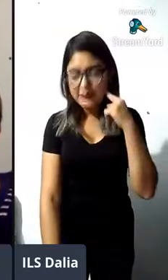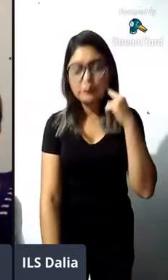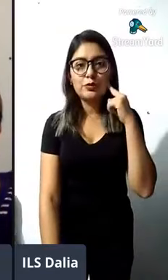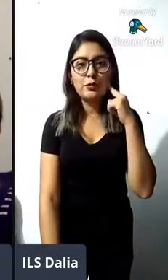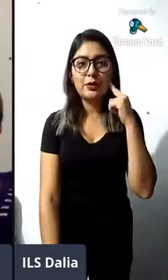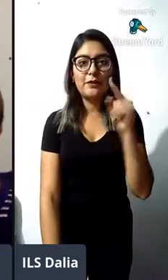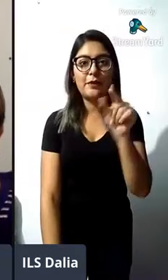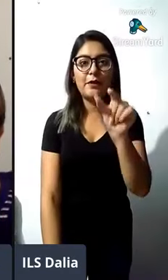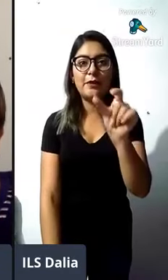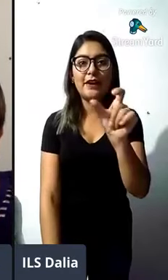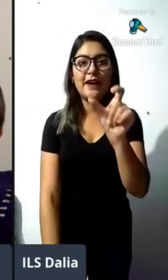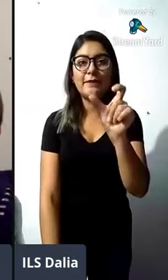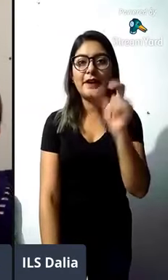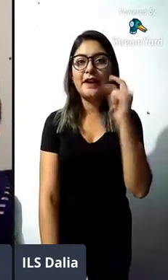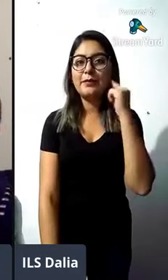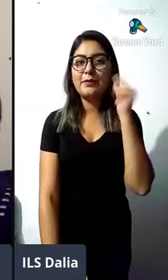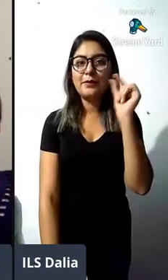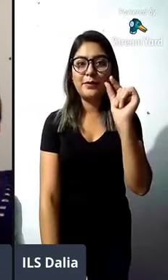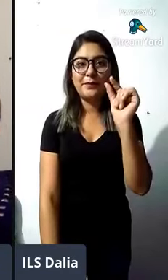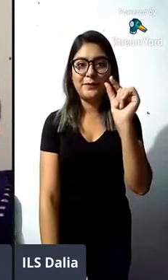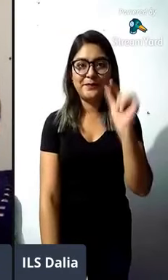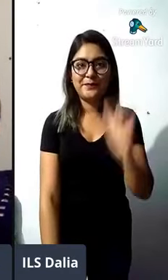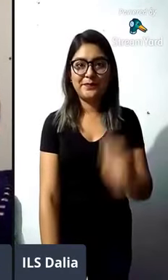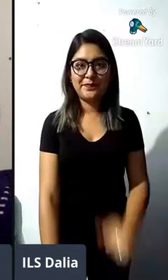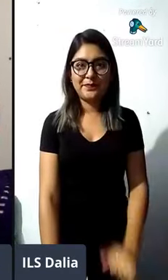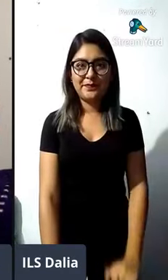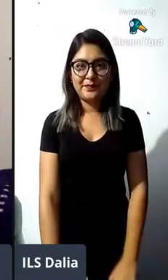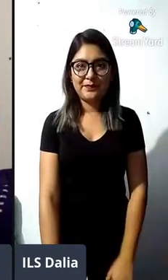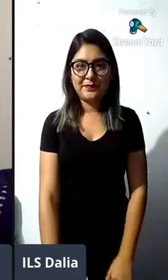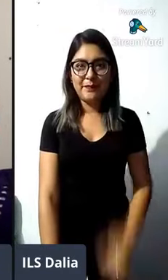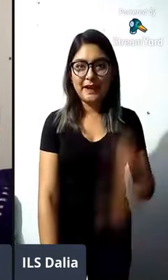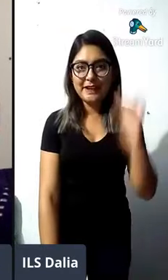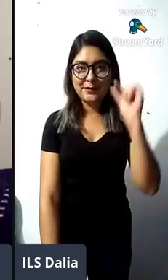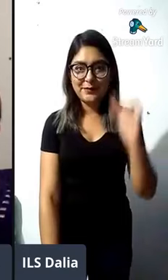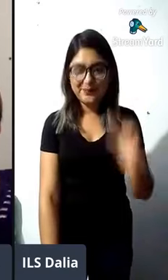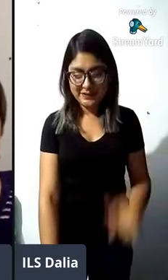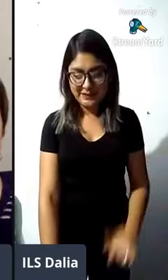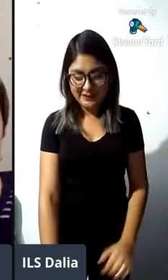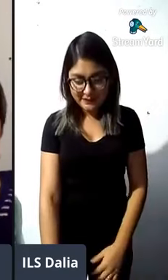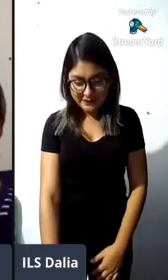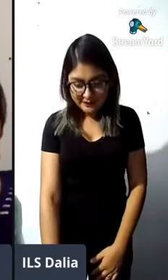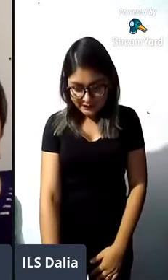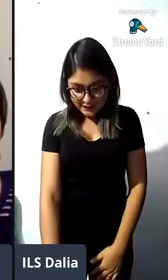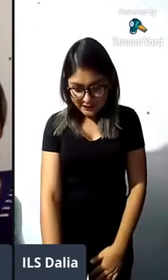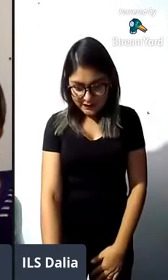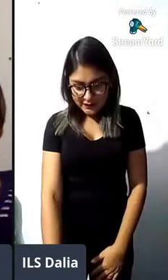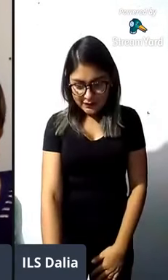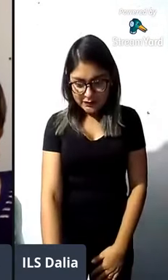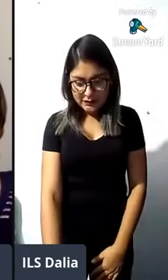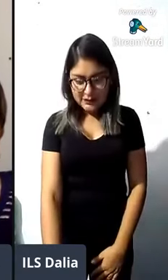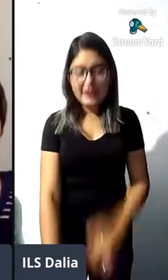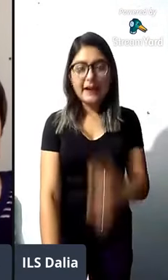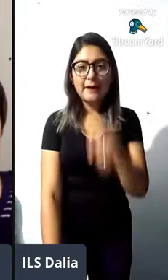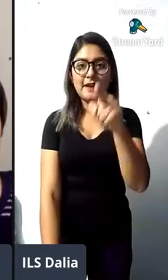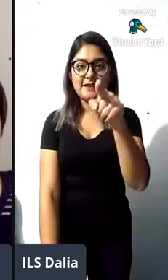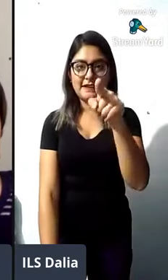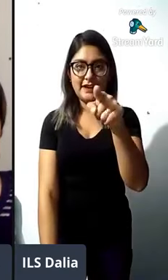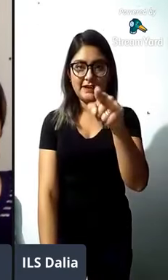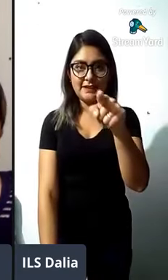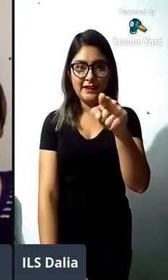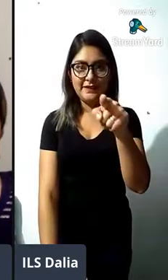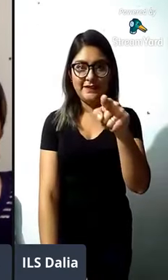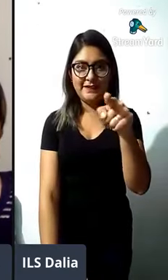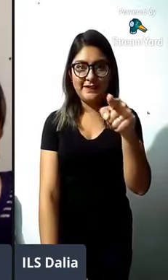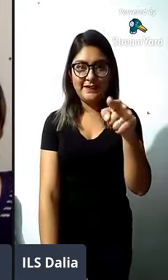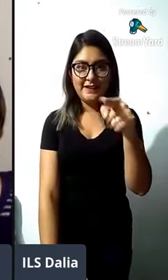para ver si escucho un poquito mejor, porque ahí me quedo un poco... Ok, vale. Adelante. Entonces, ¿la cámara sería